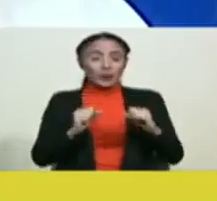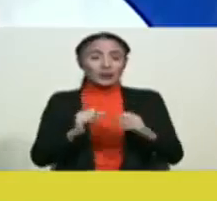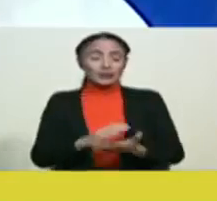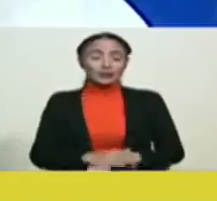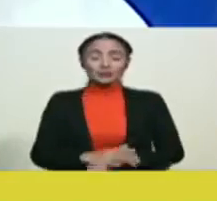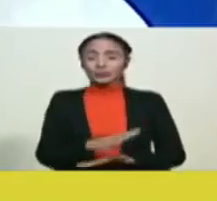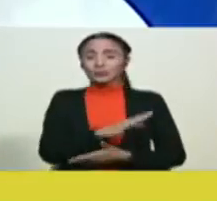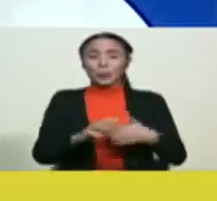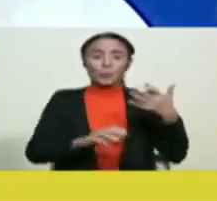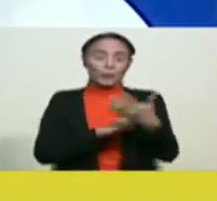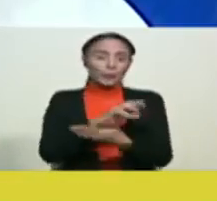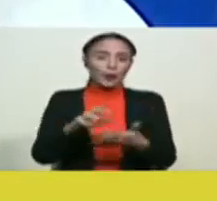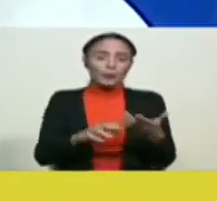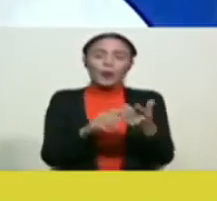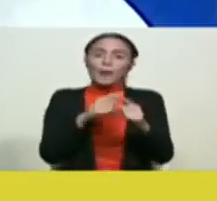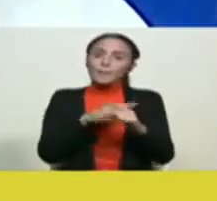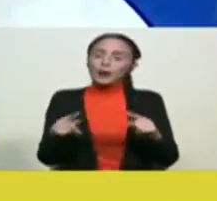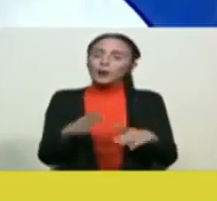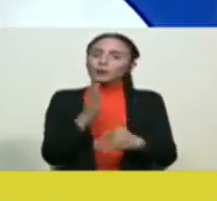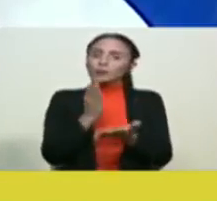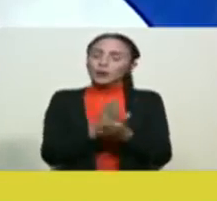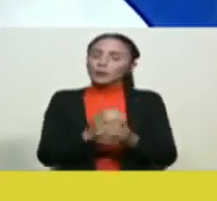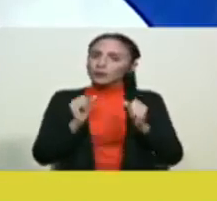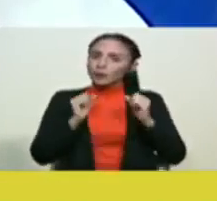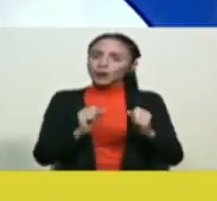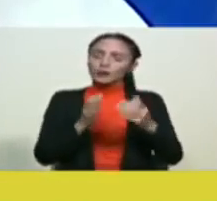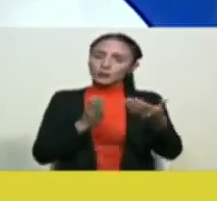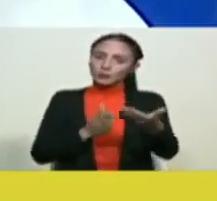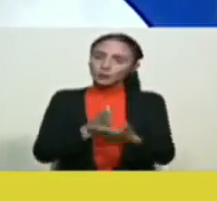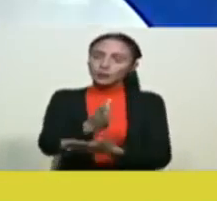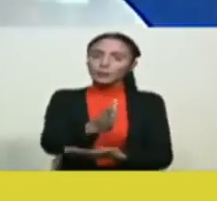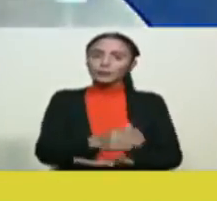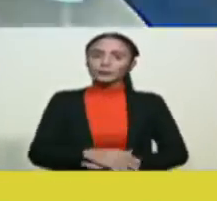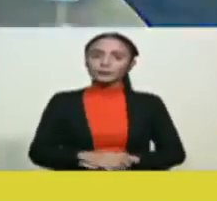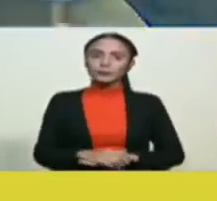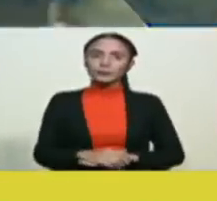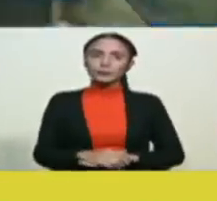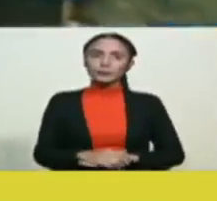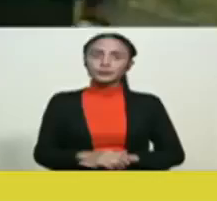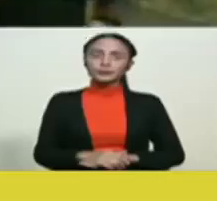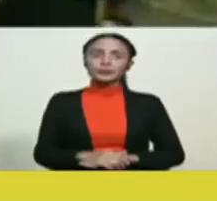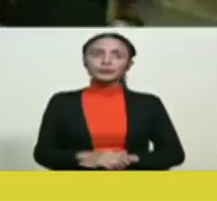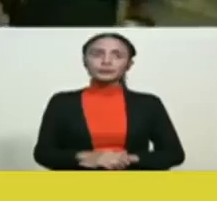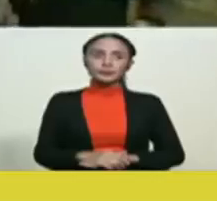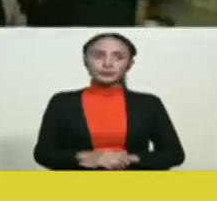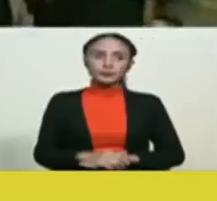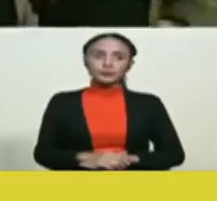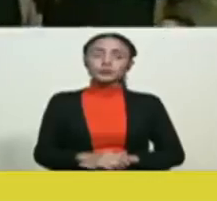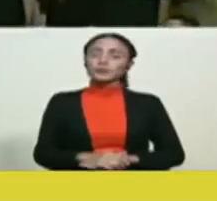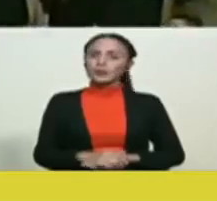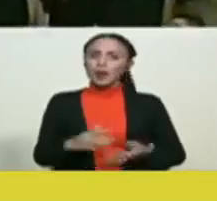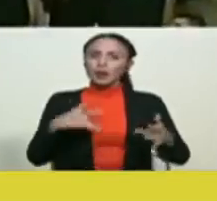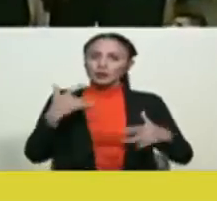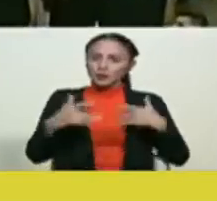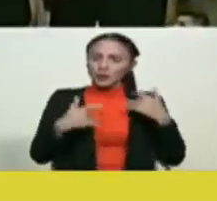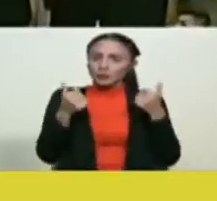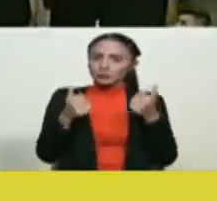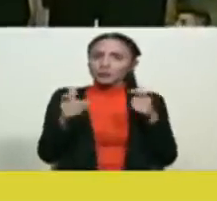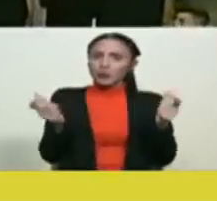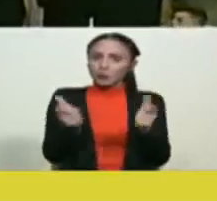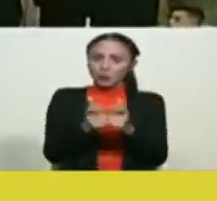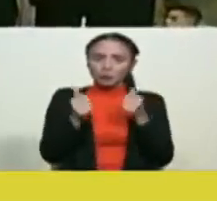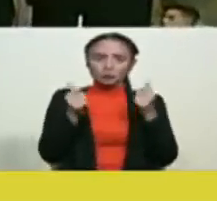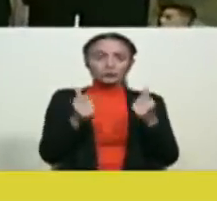tempestades pero siempre allí en el mero centro de dignidad del mar caribe hemos tenido una buena jornada tengo que